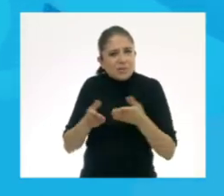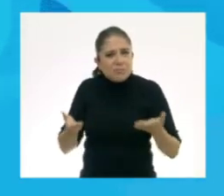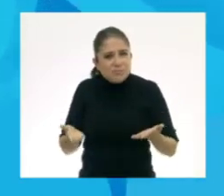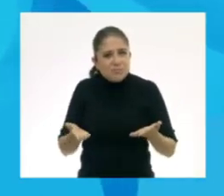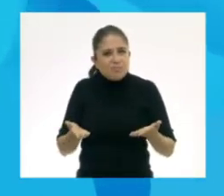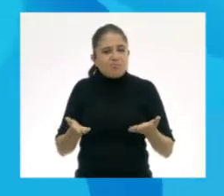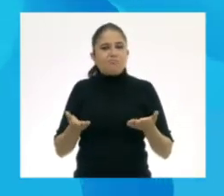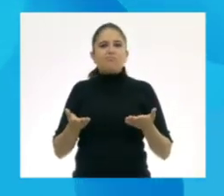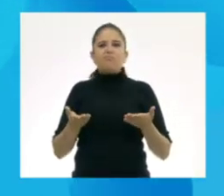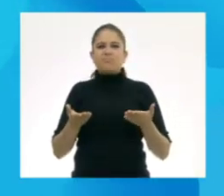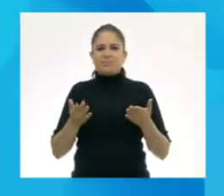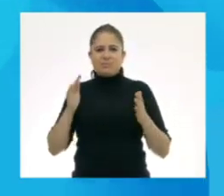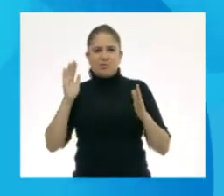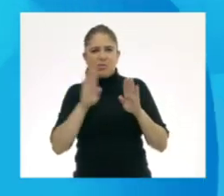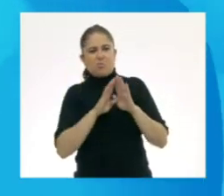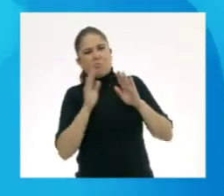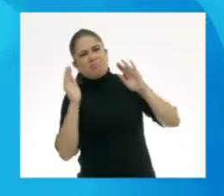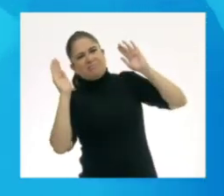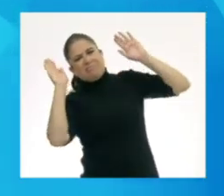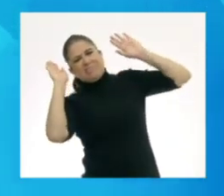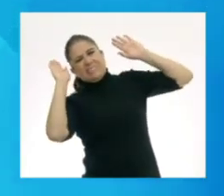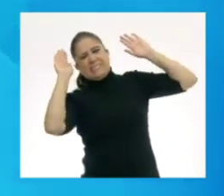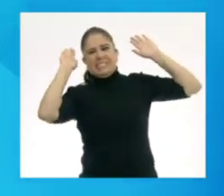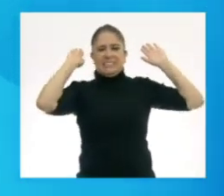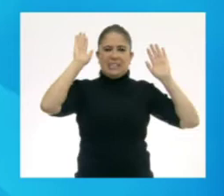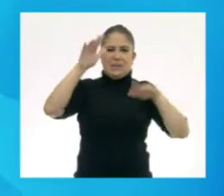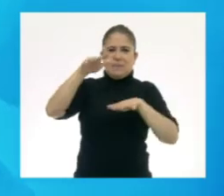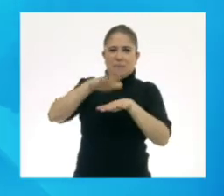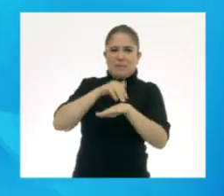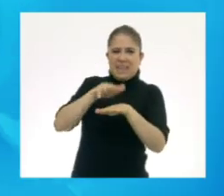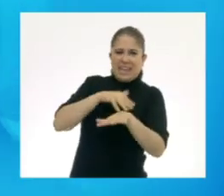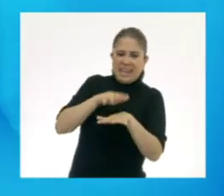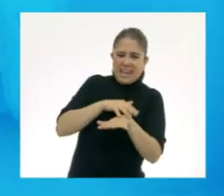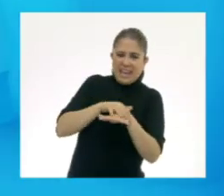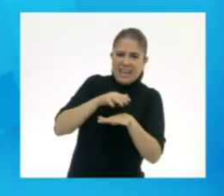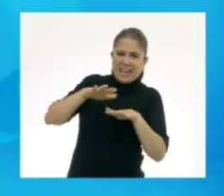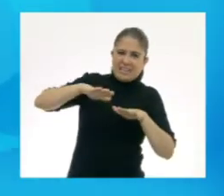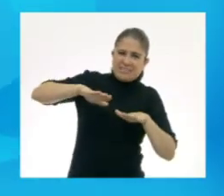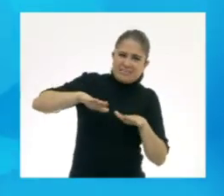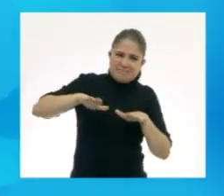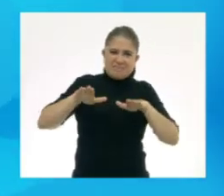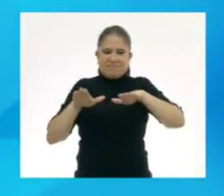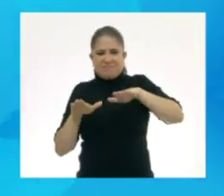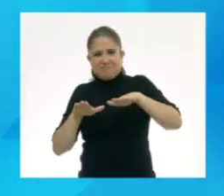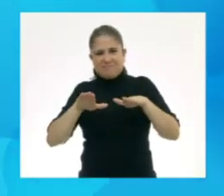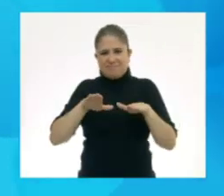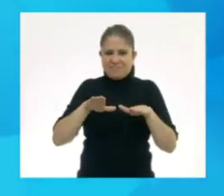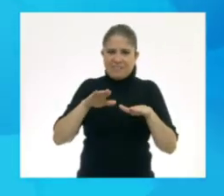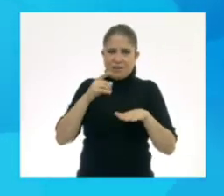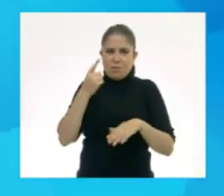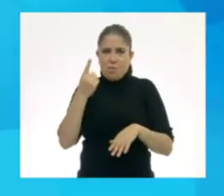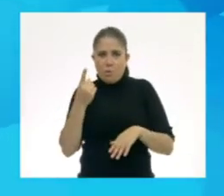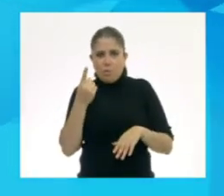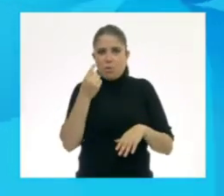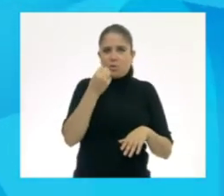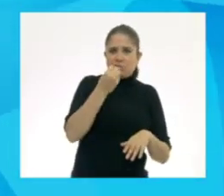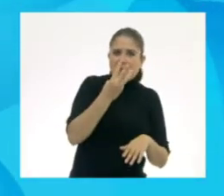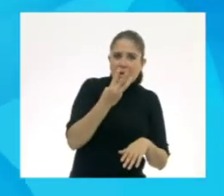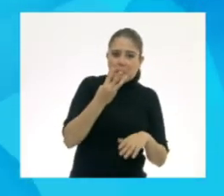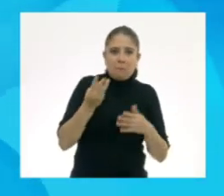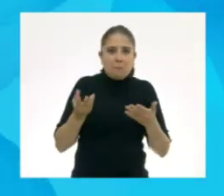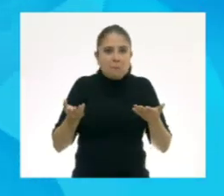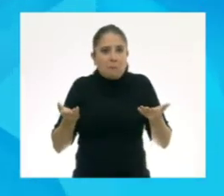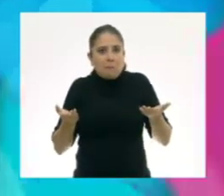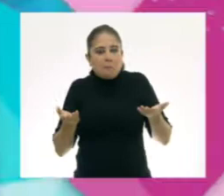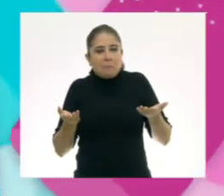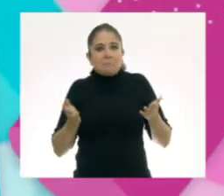como chueco, así los como... ¿Los pies es izquierdo o derecho? Sí. ¿Será una? ¿Son tres? Bueno,